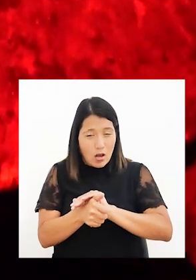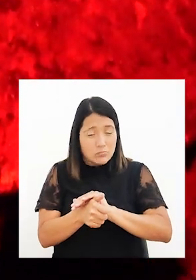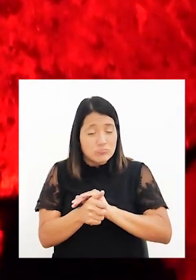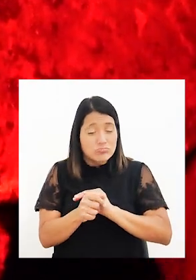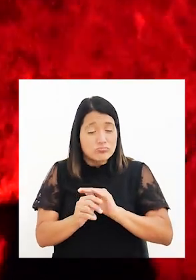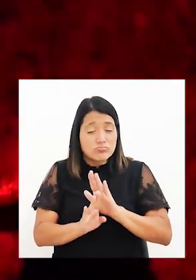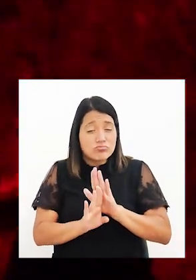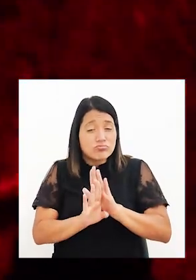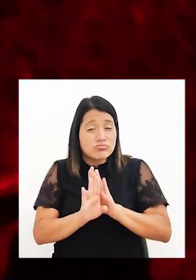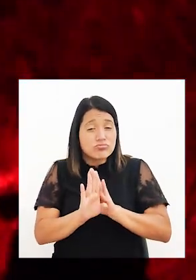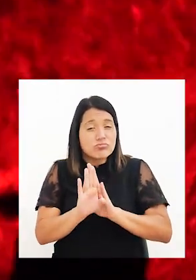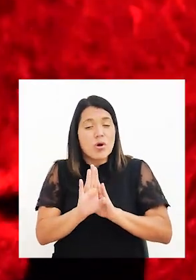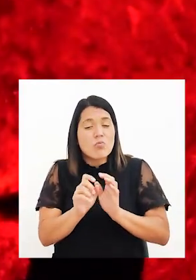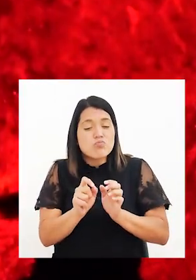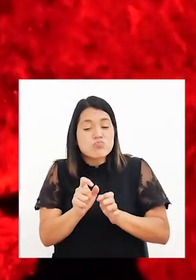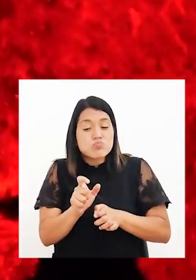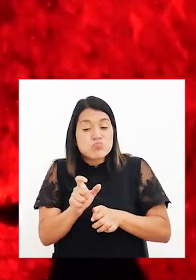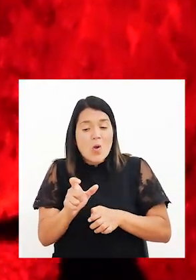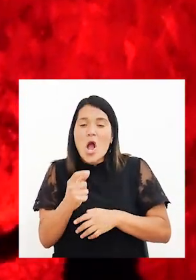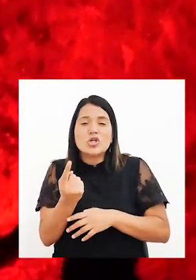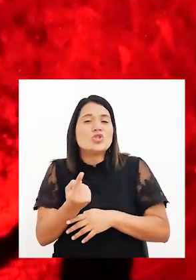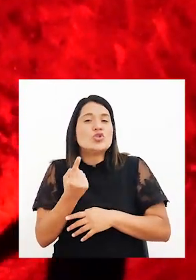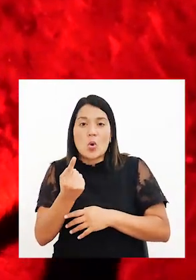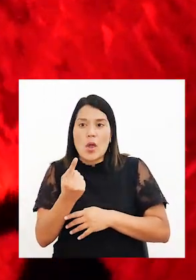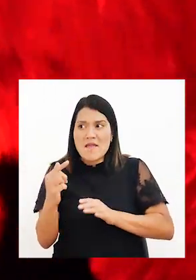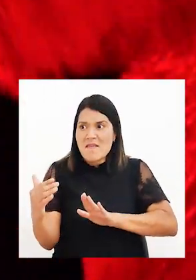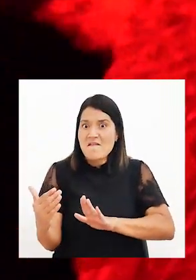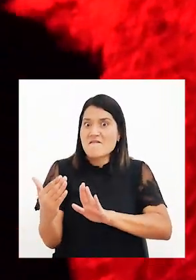enfrentan depredadores, acechos.